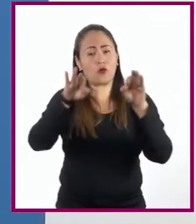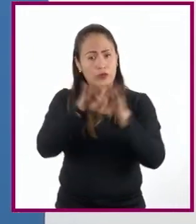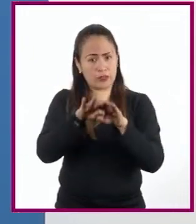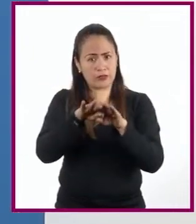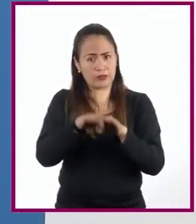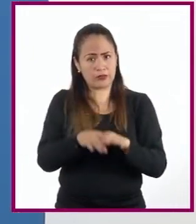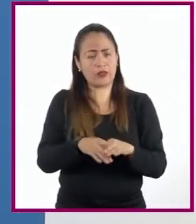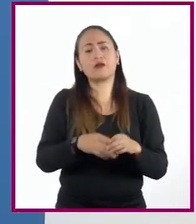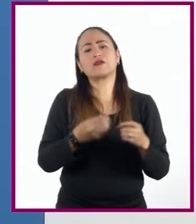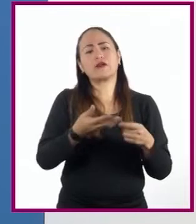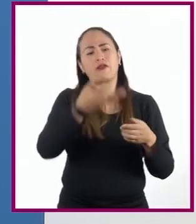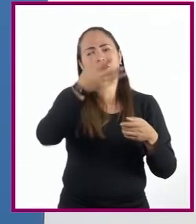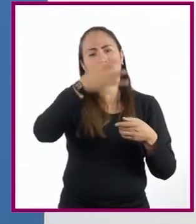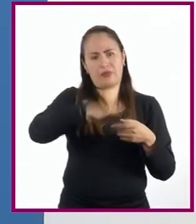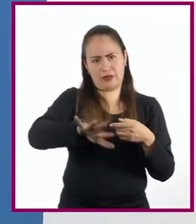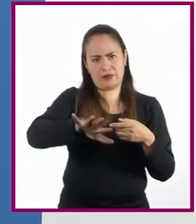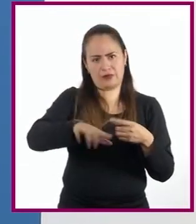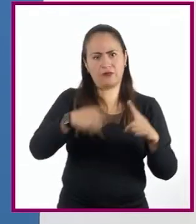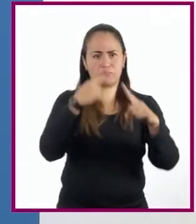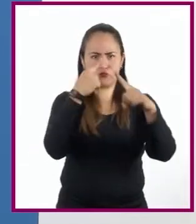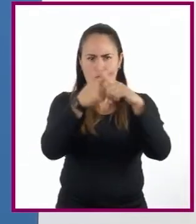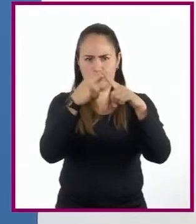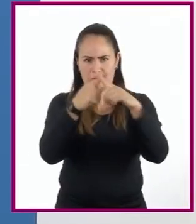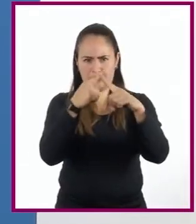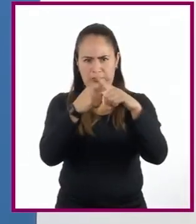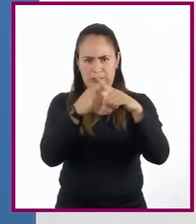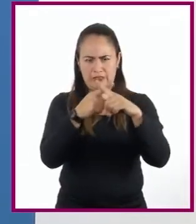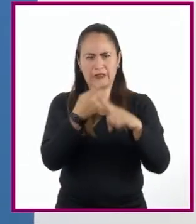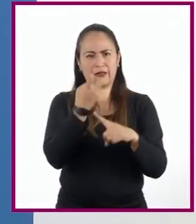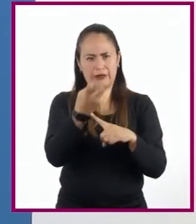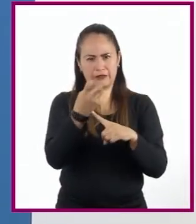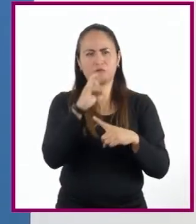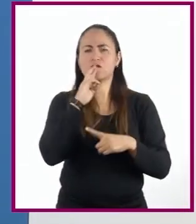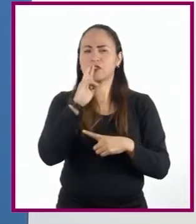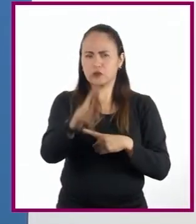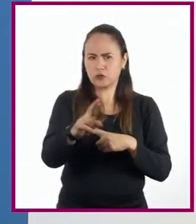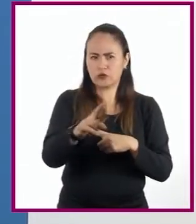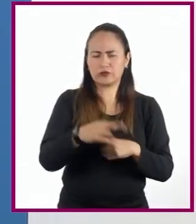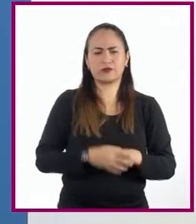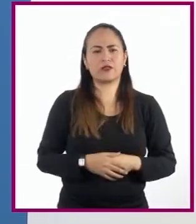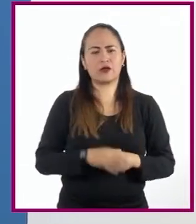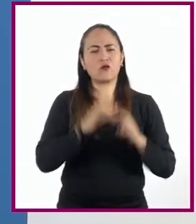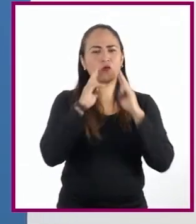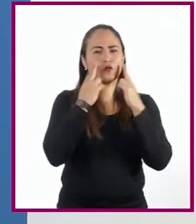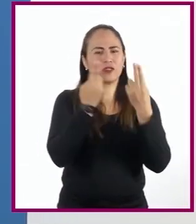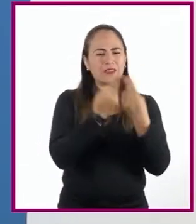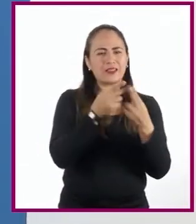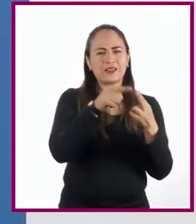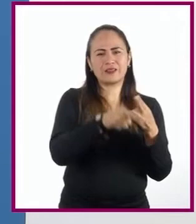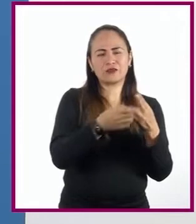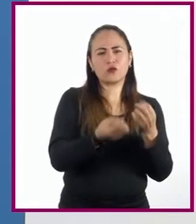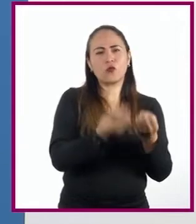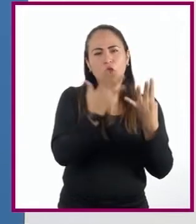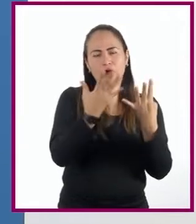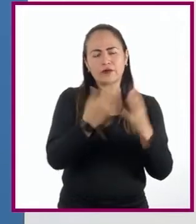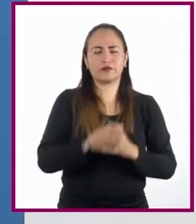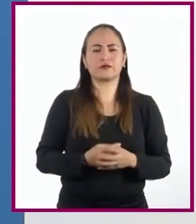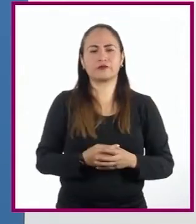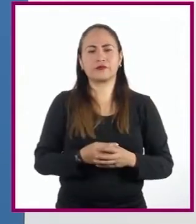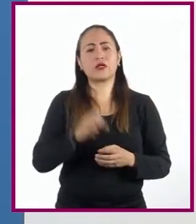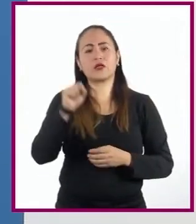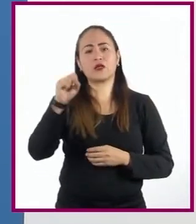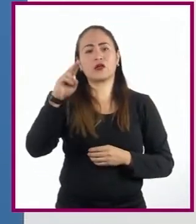los múltiplos de 10 son aquellos que se obtienen al multiplicar por 10 las unidades de medida, mientras que